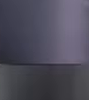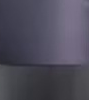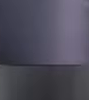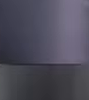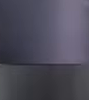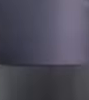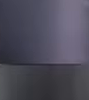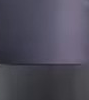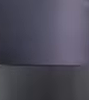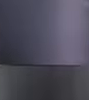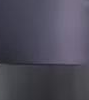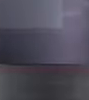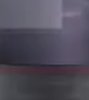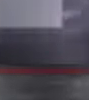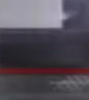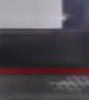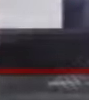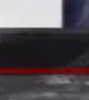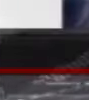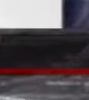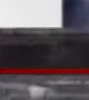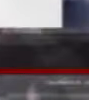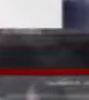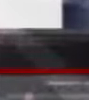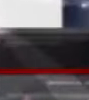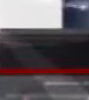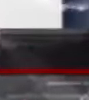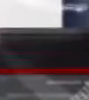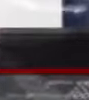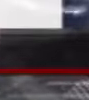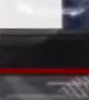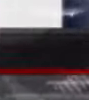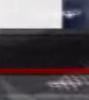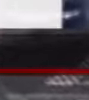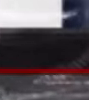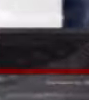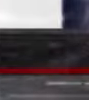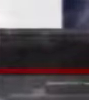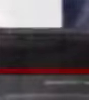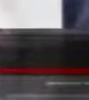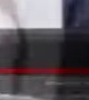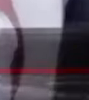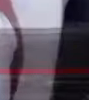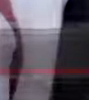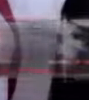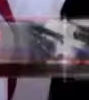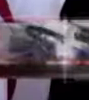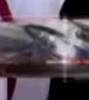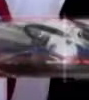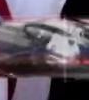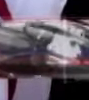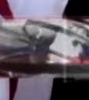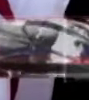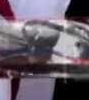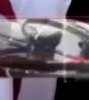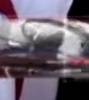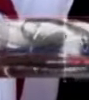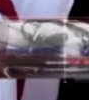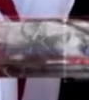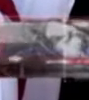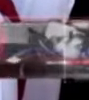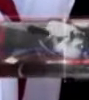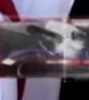escuchamos. Gracias, Carla Vitera, buenas tardes. Así es, informarles que este viernes el gobernador Marco Mena encabezó en el municipio de Muñoz de